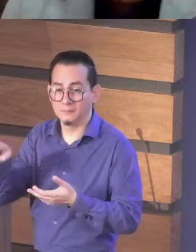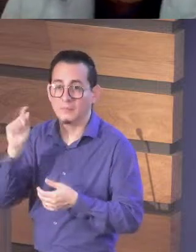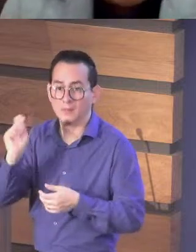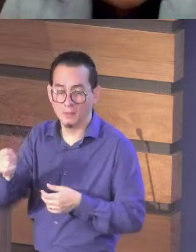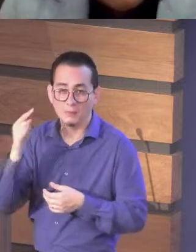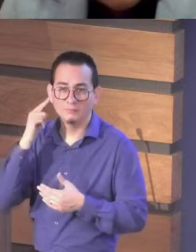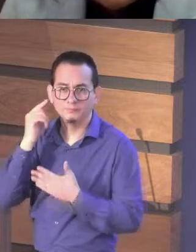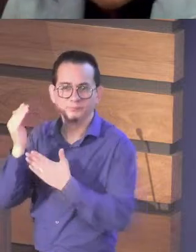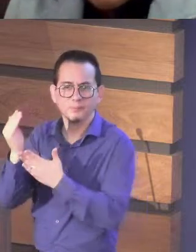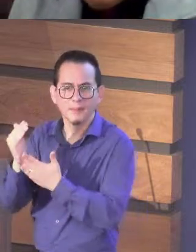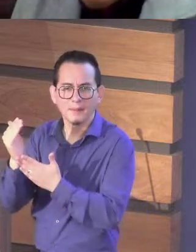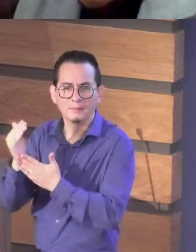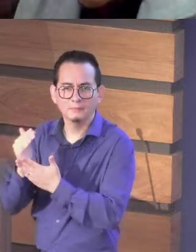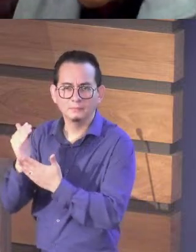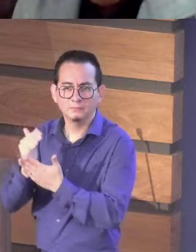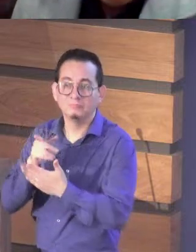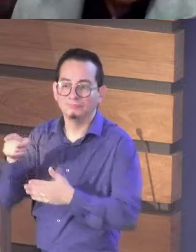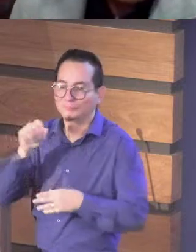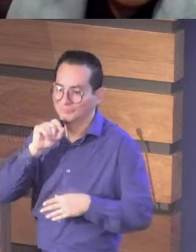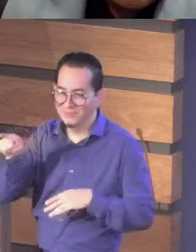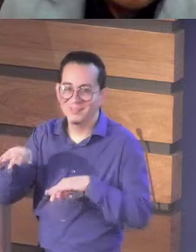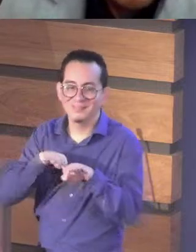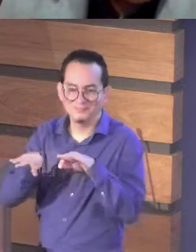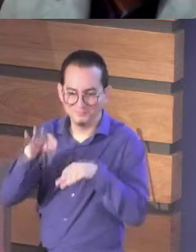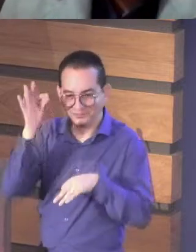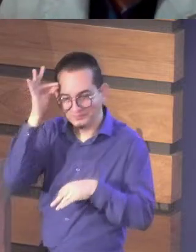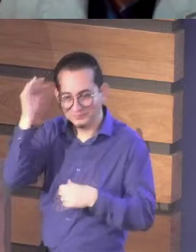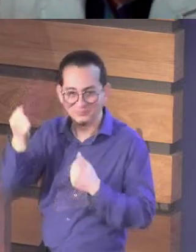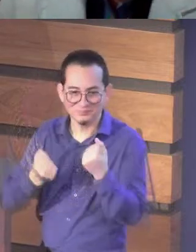transportista. Entonces, de ahí surgió